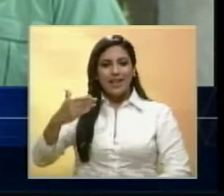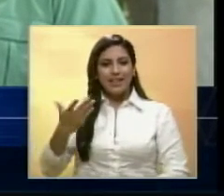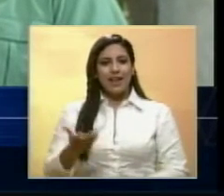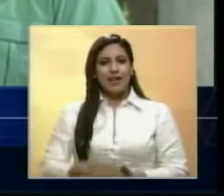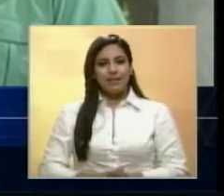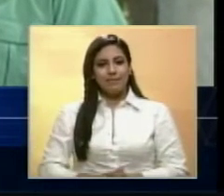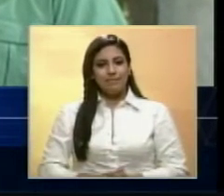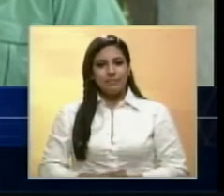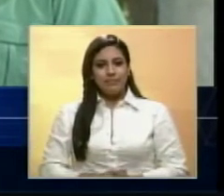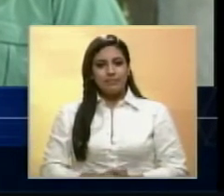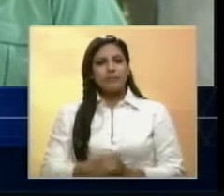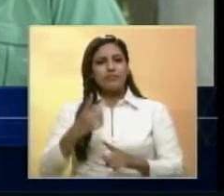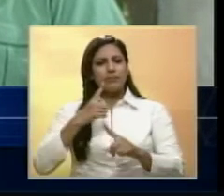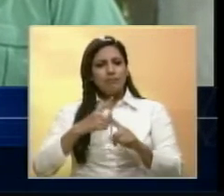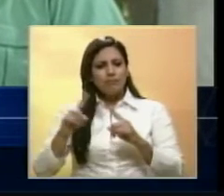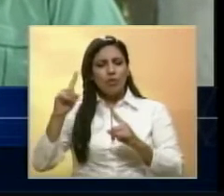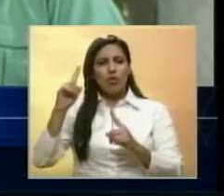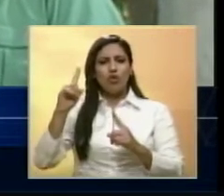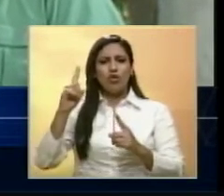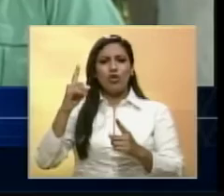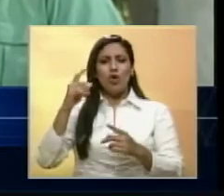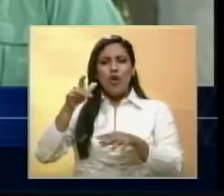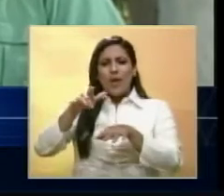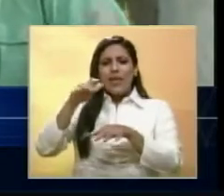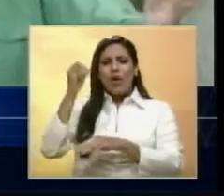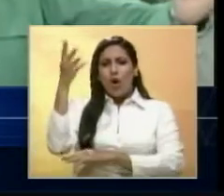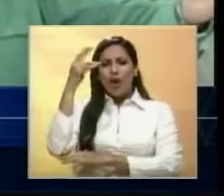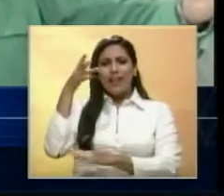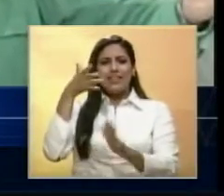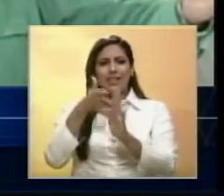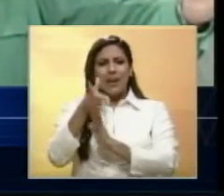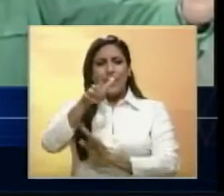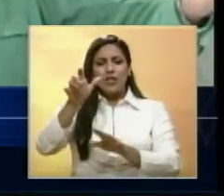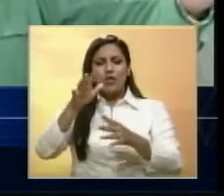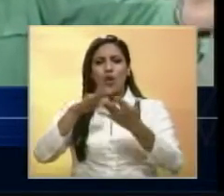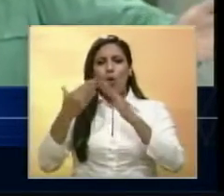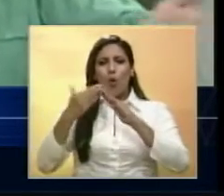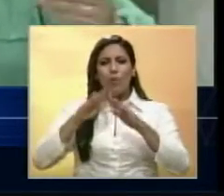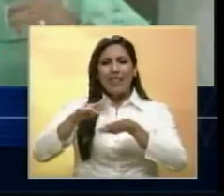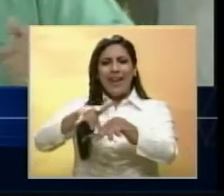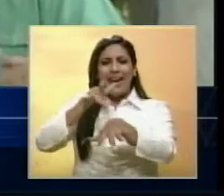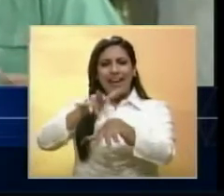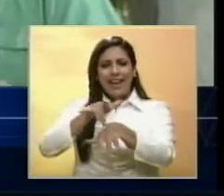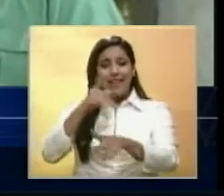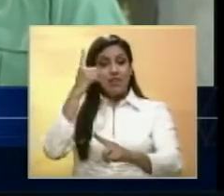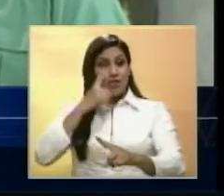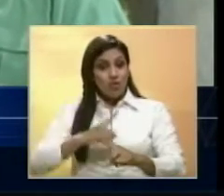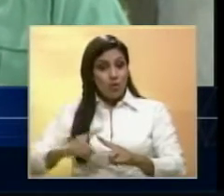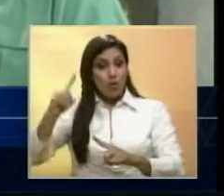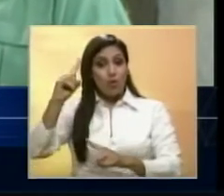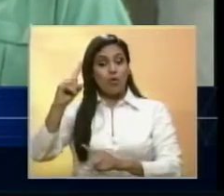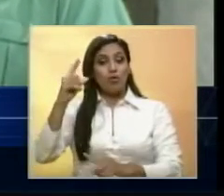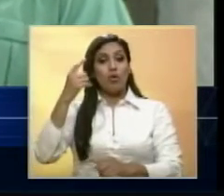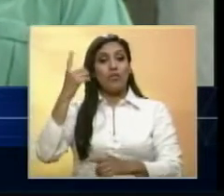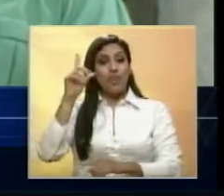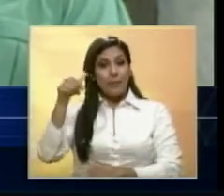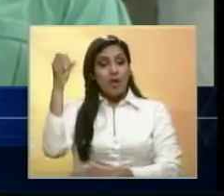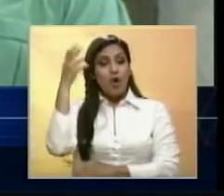de la Comunidad Sexodiversa, Congreso de la Comunidad Empresarial del país,